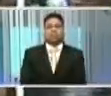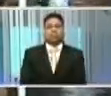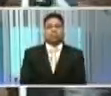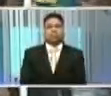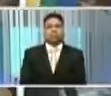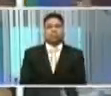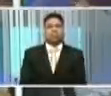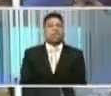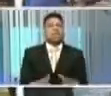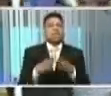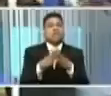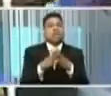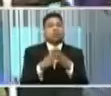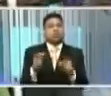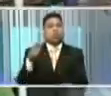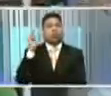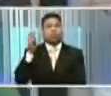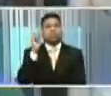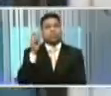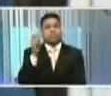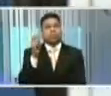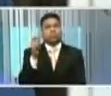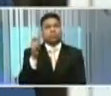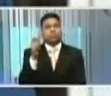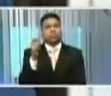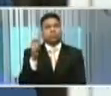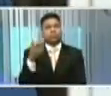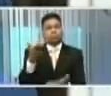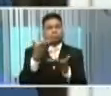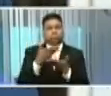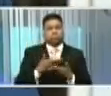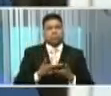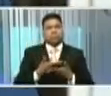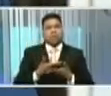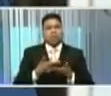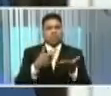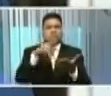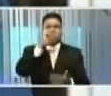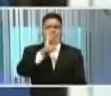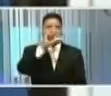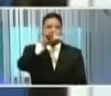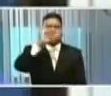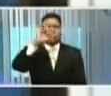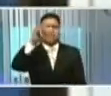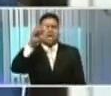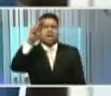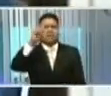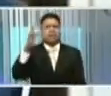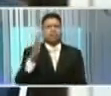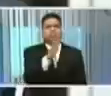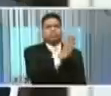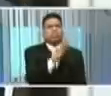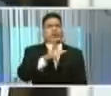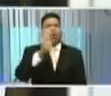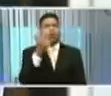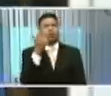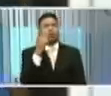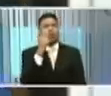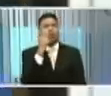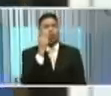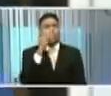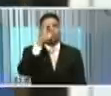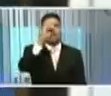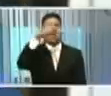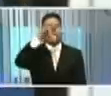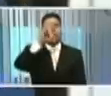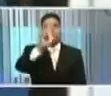los testimonios que nos han dejado Iliana y Orlando. Orlando nos